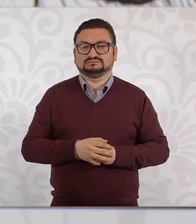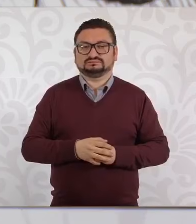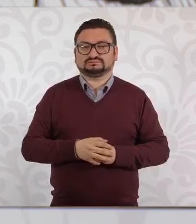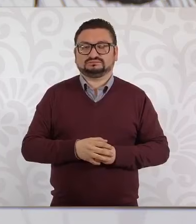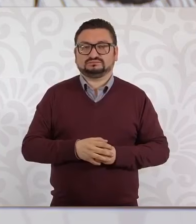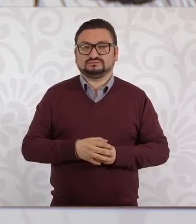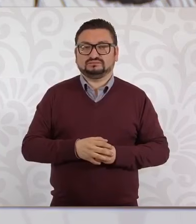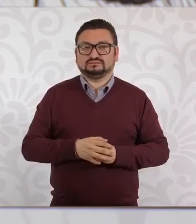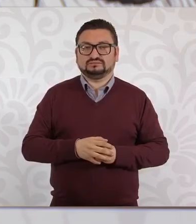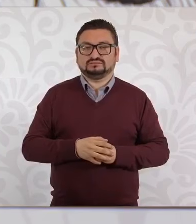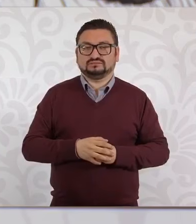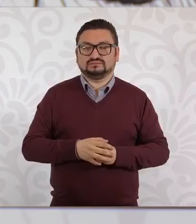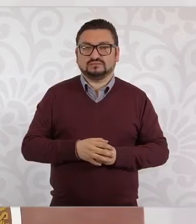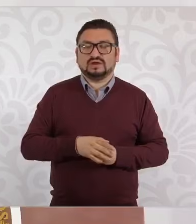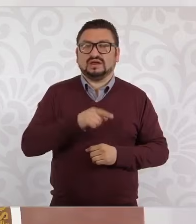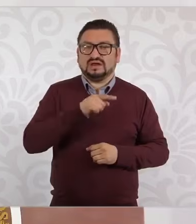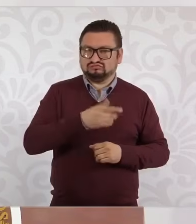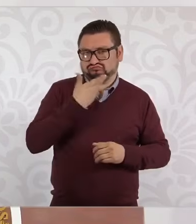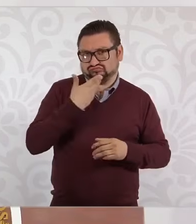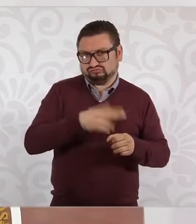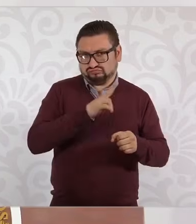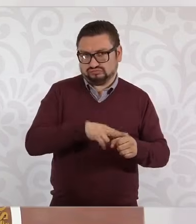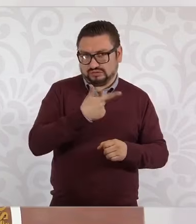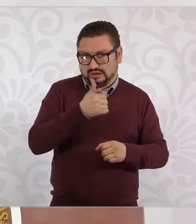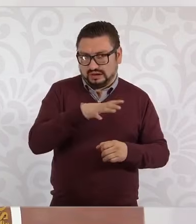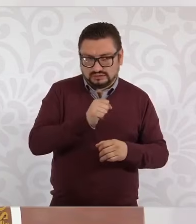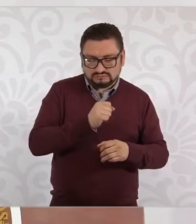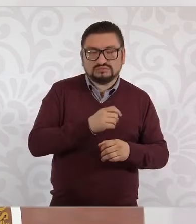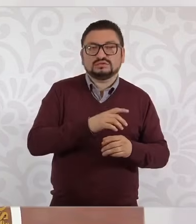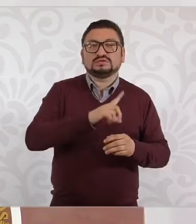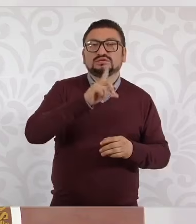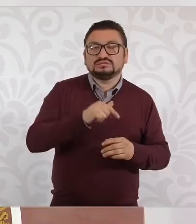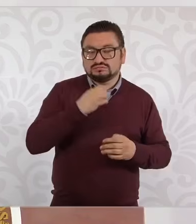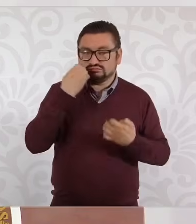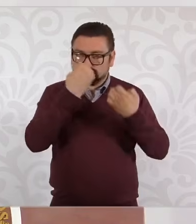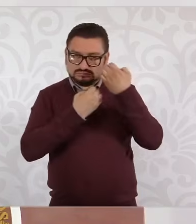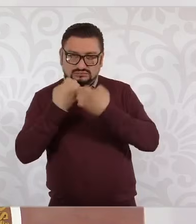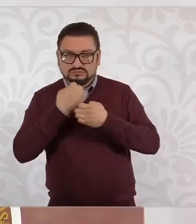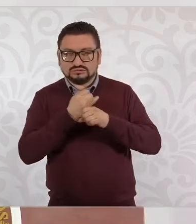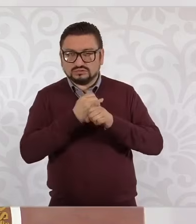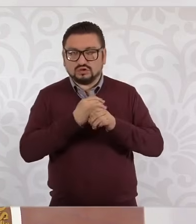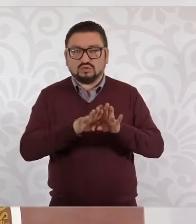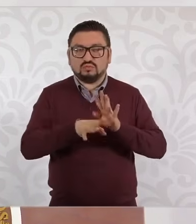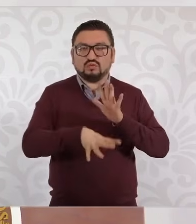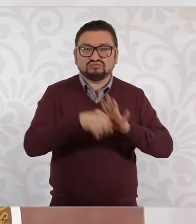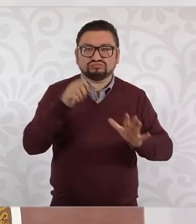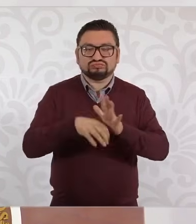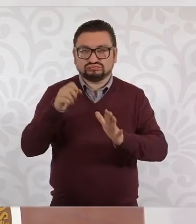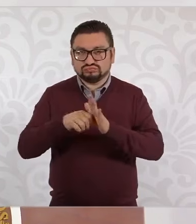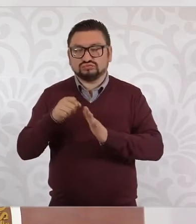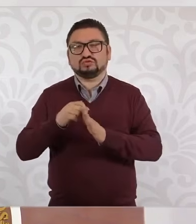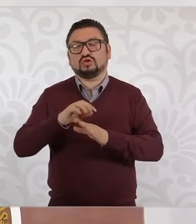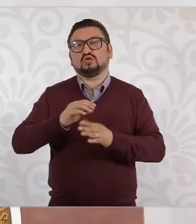una explotación no convencional. Y después analizar los impactos ambientales de lo que se llama la explotación no convencional